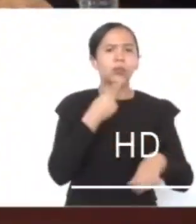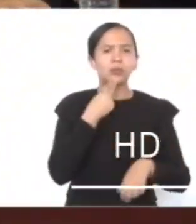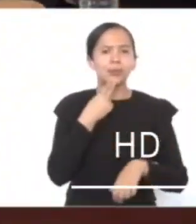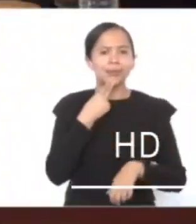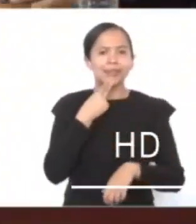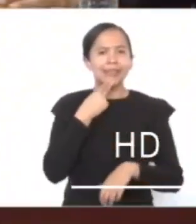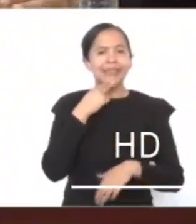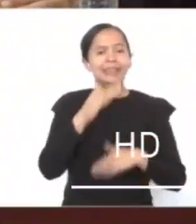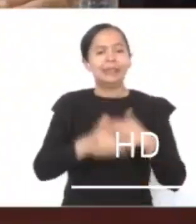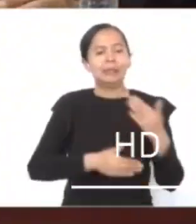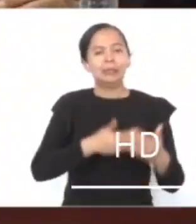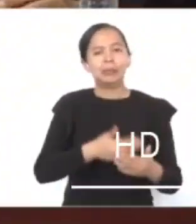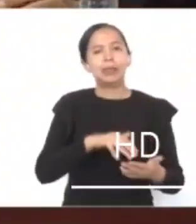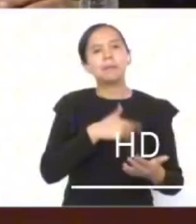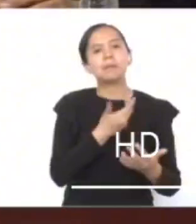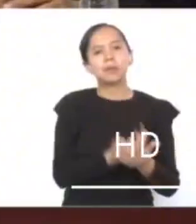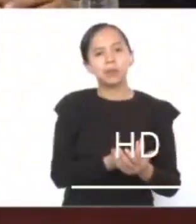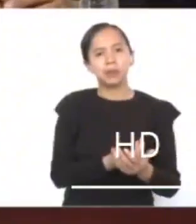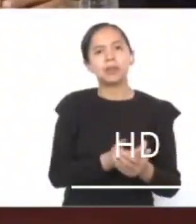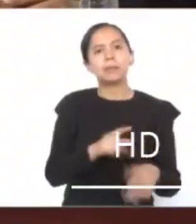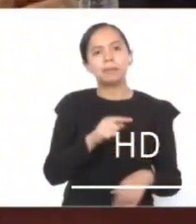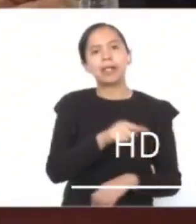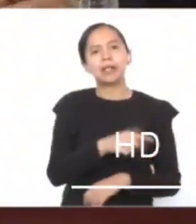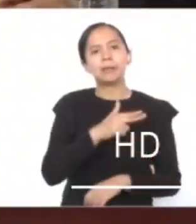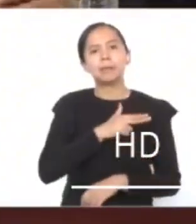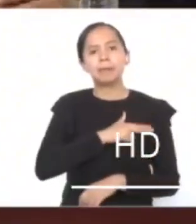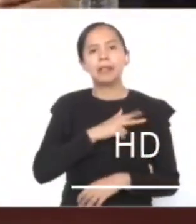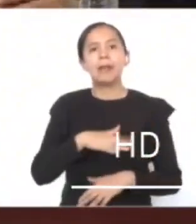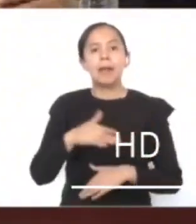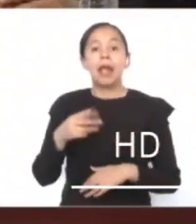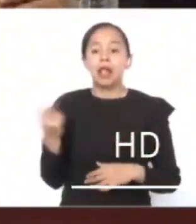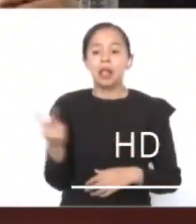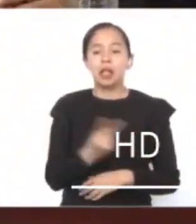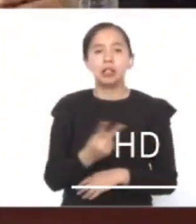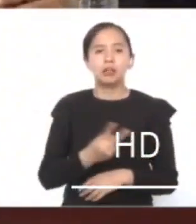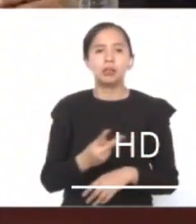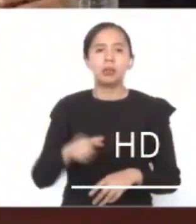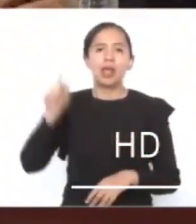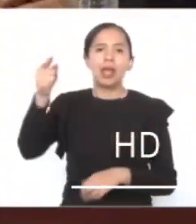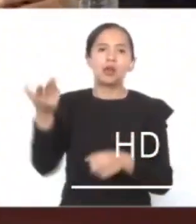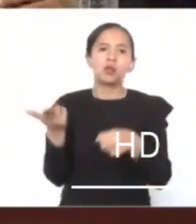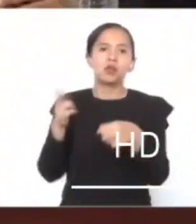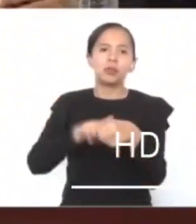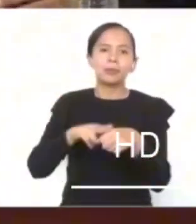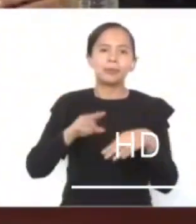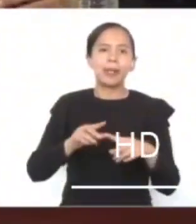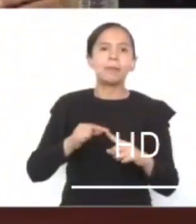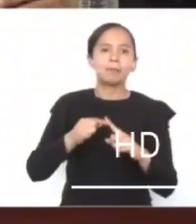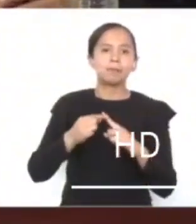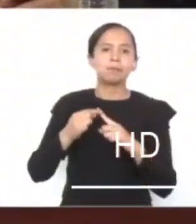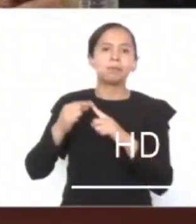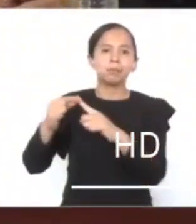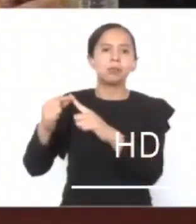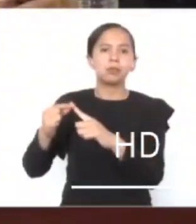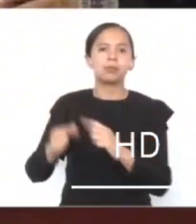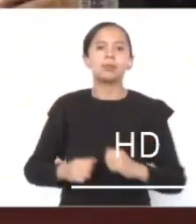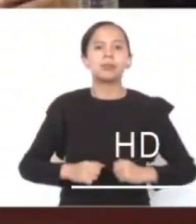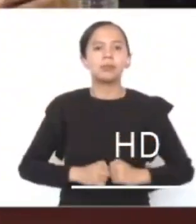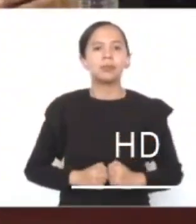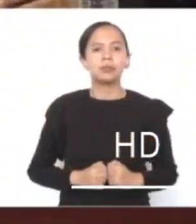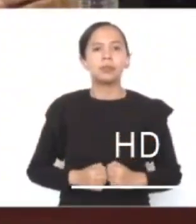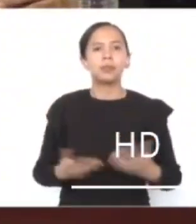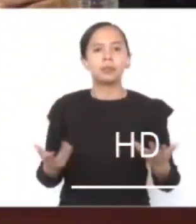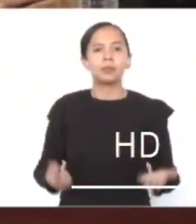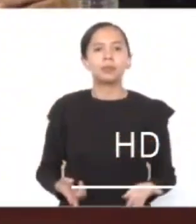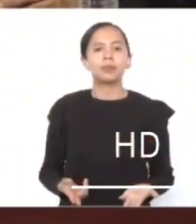resultó lastimada. Las 2 personas fueron trasladadas al hospital de Joco en primera instancia. Se